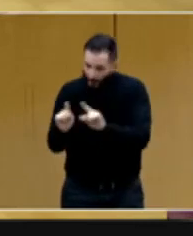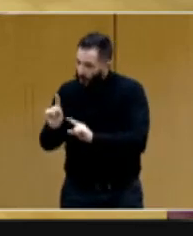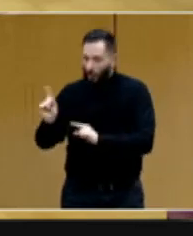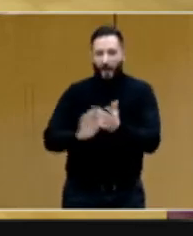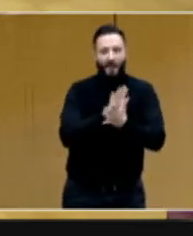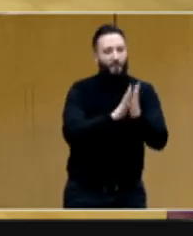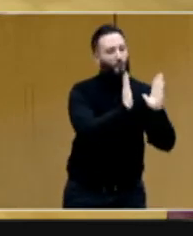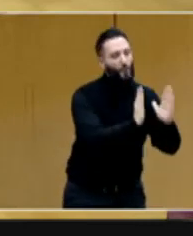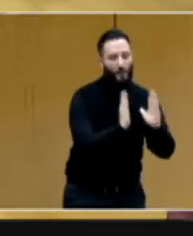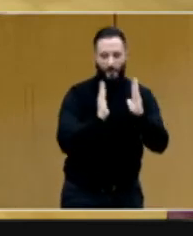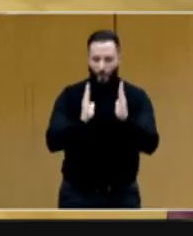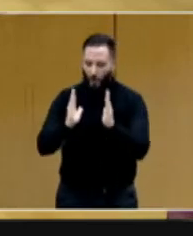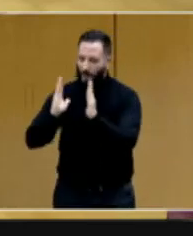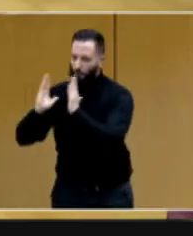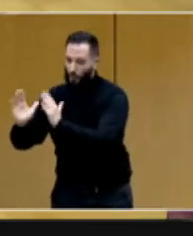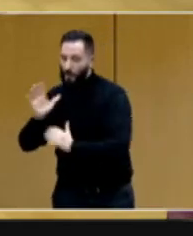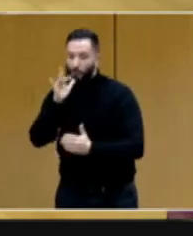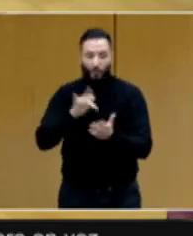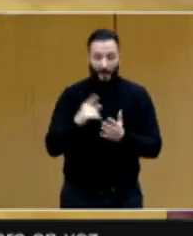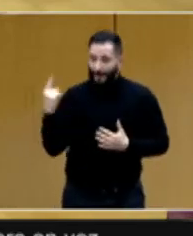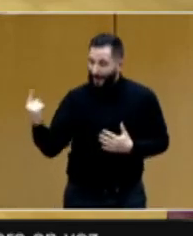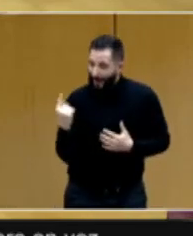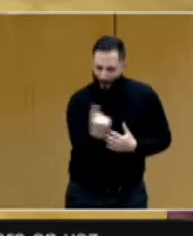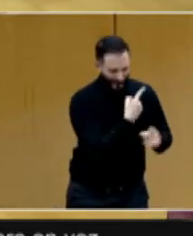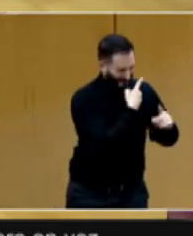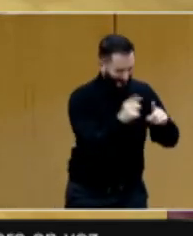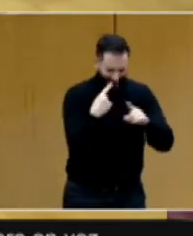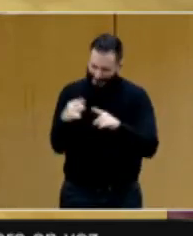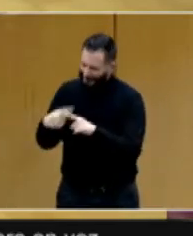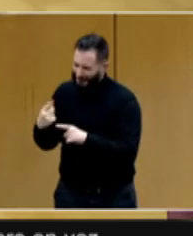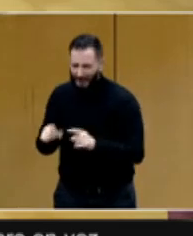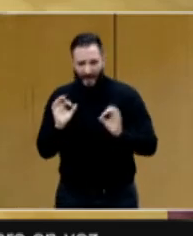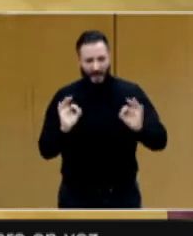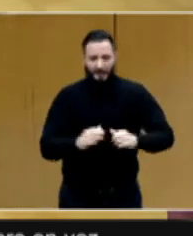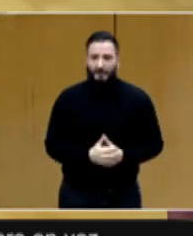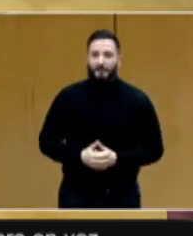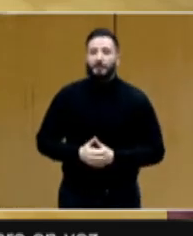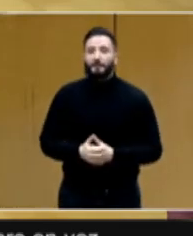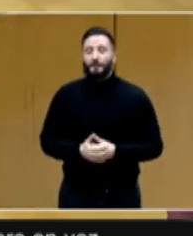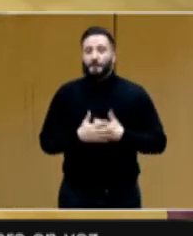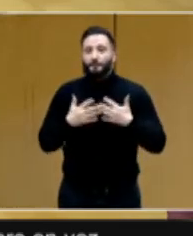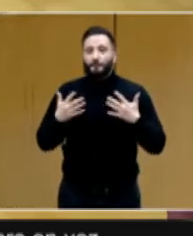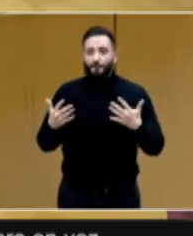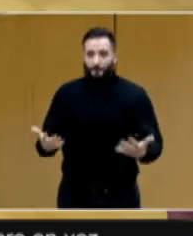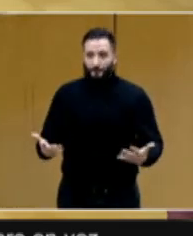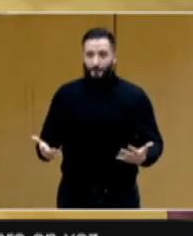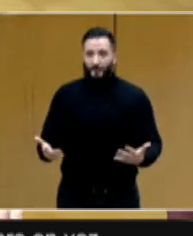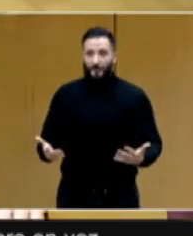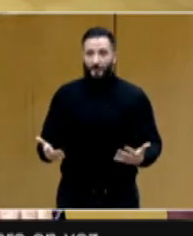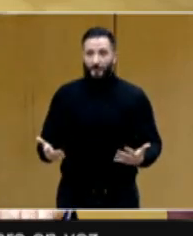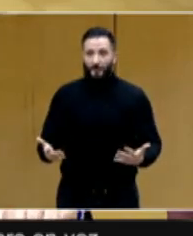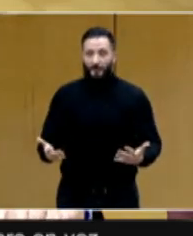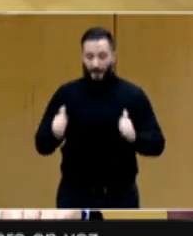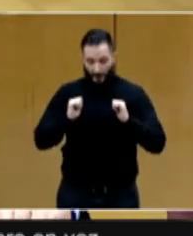la especificidad de cada una son diferentes no de cada de cada temática entonces empiezo por